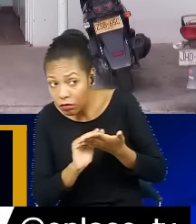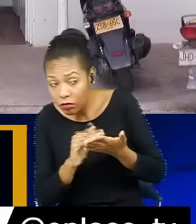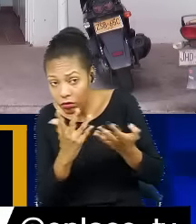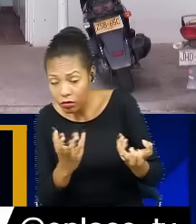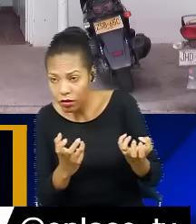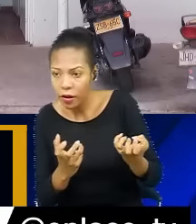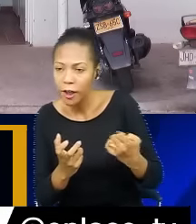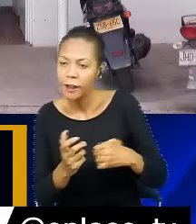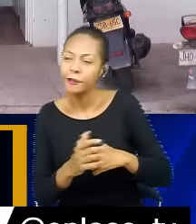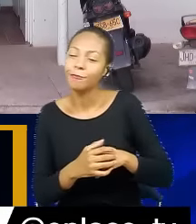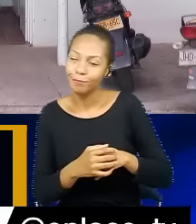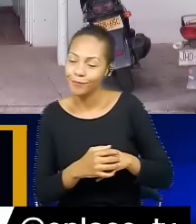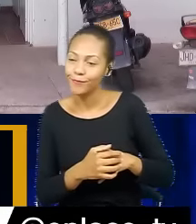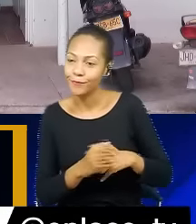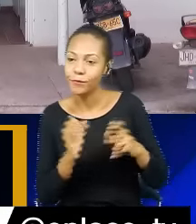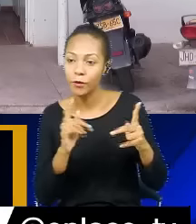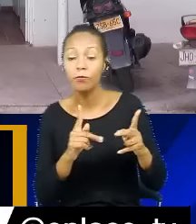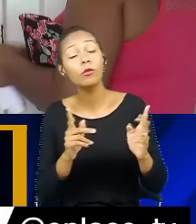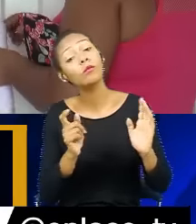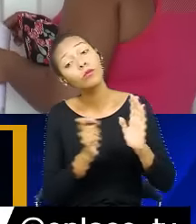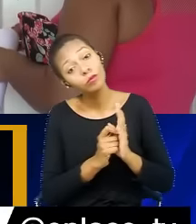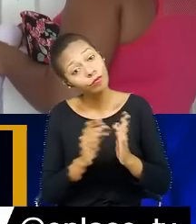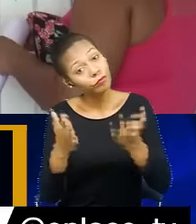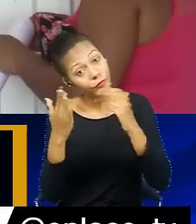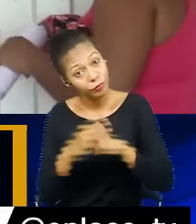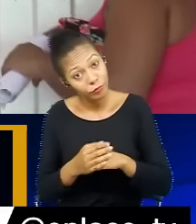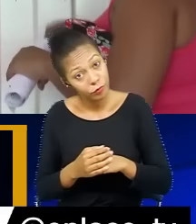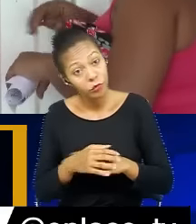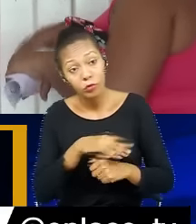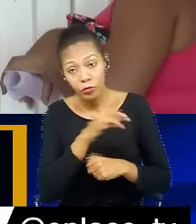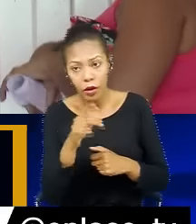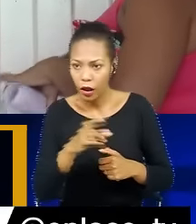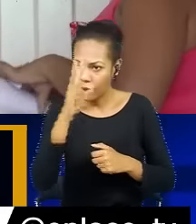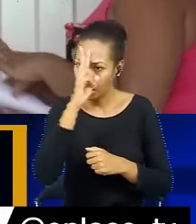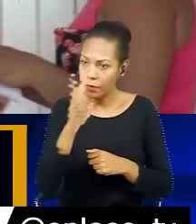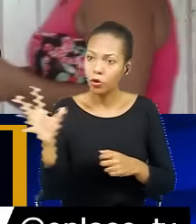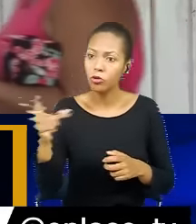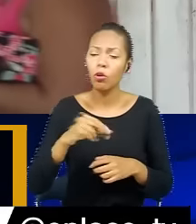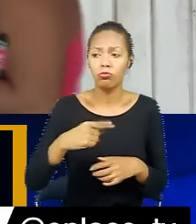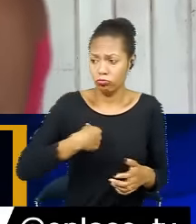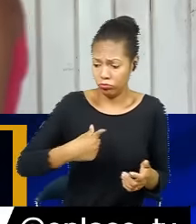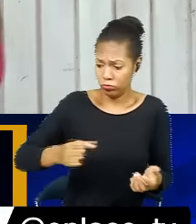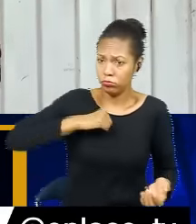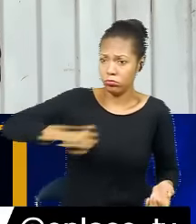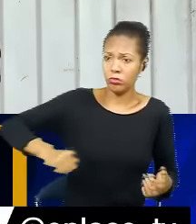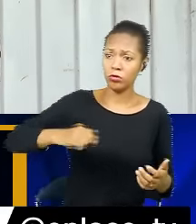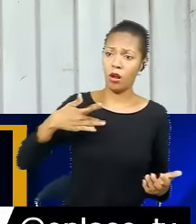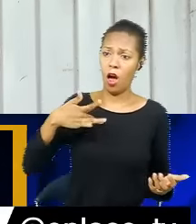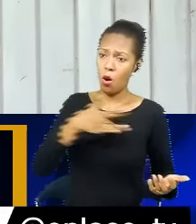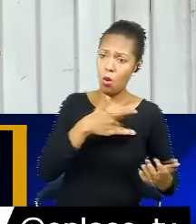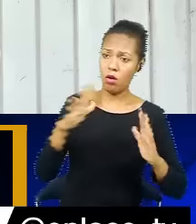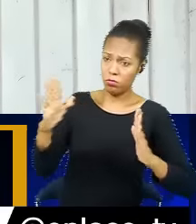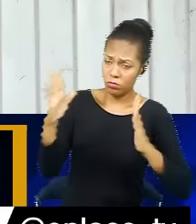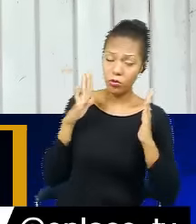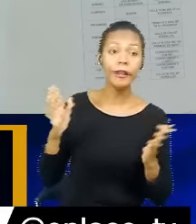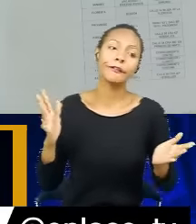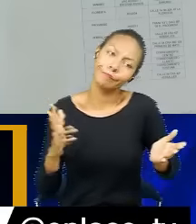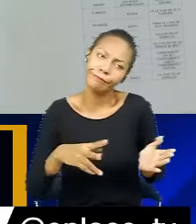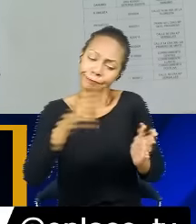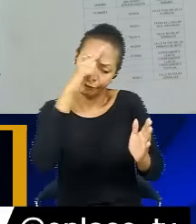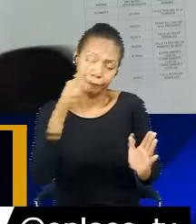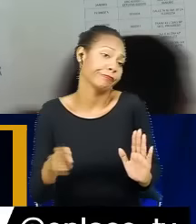básicamente respetemos el derecho a que las personas tengan acceso a la salud y que mañana, así como convocó el Ministerio de Trabajo a las